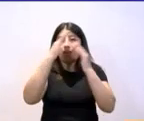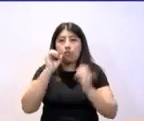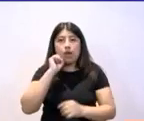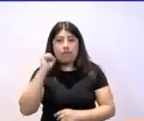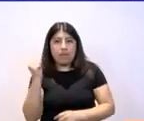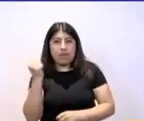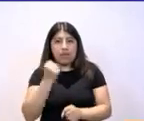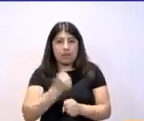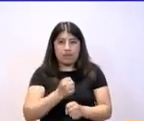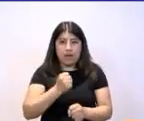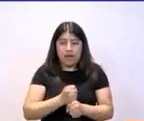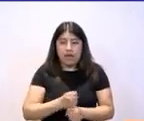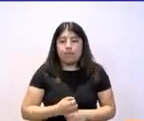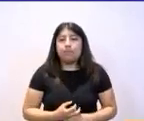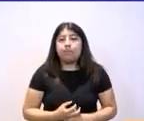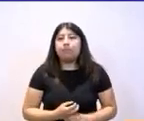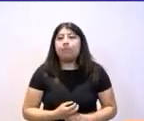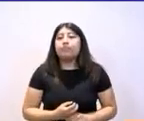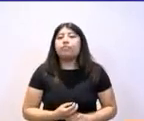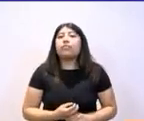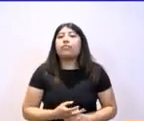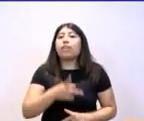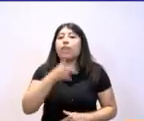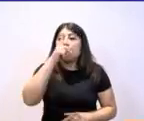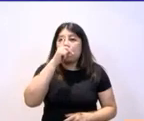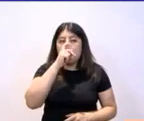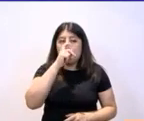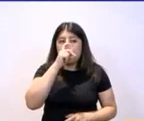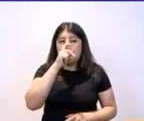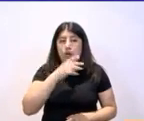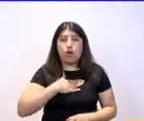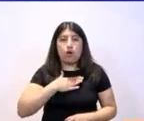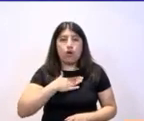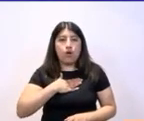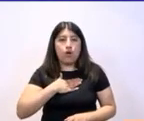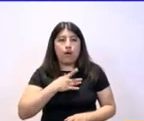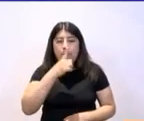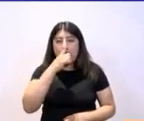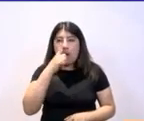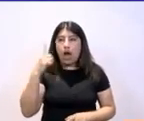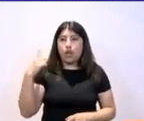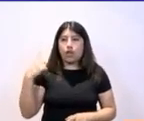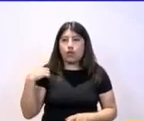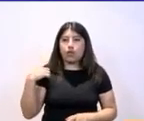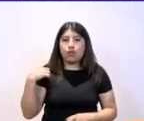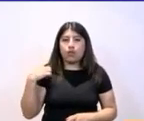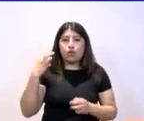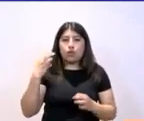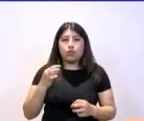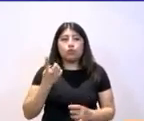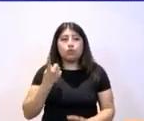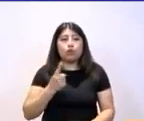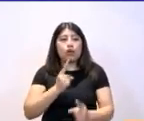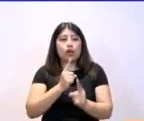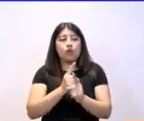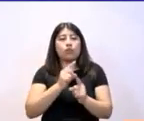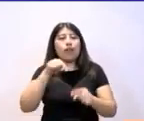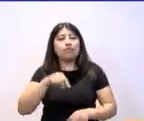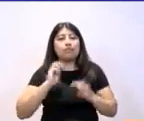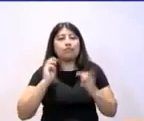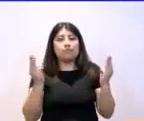no residenciales, y me recordaba como hace un año que nos encontramos también en este